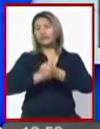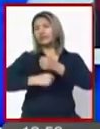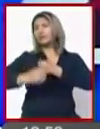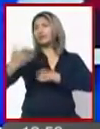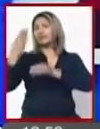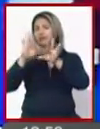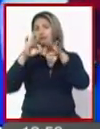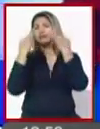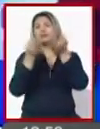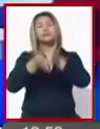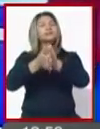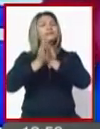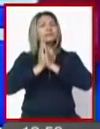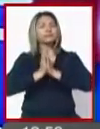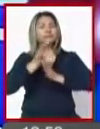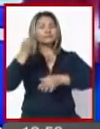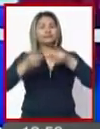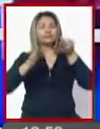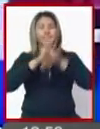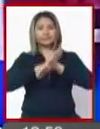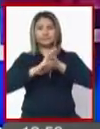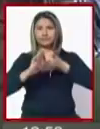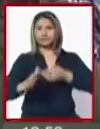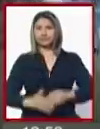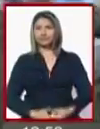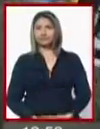pasado, pero la familia está pidiendo que se haga justicia.